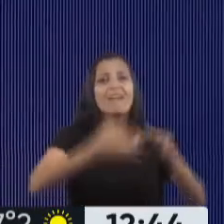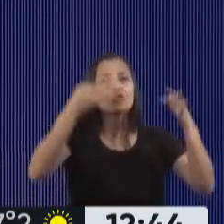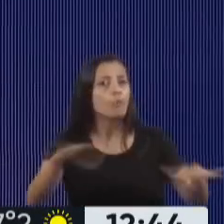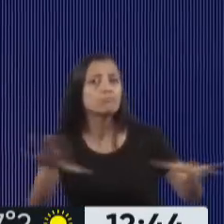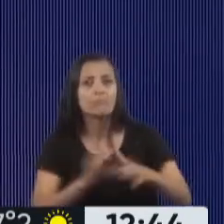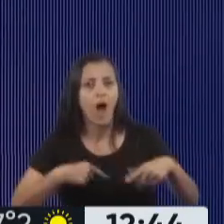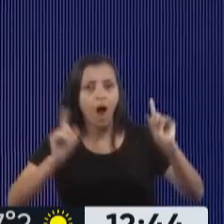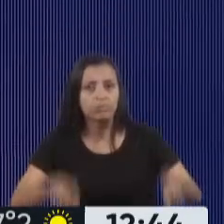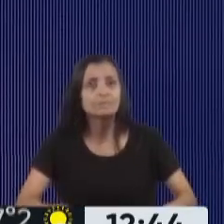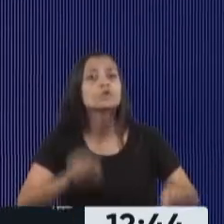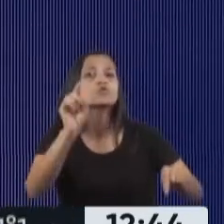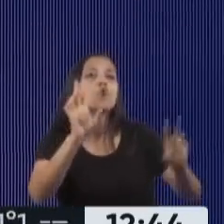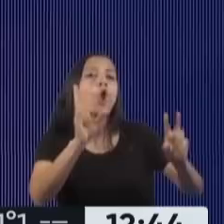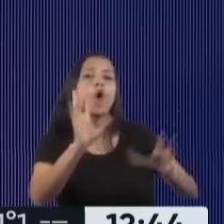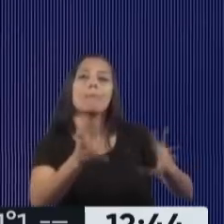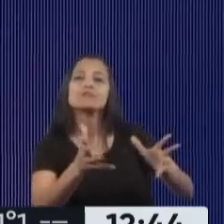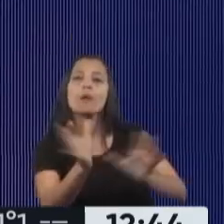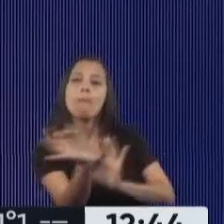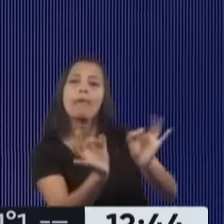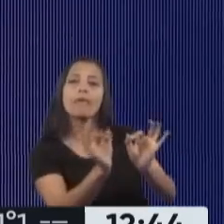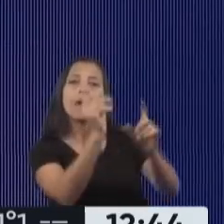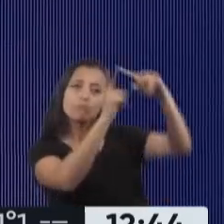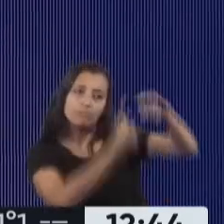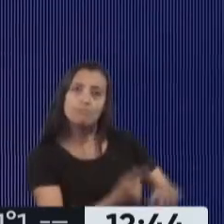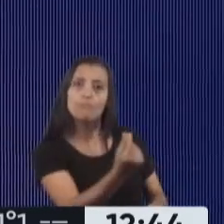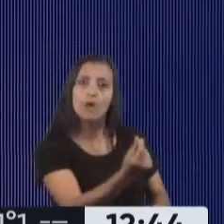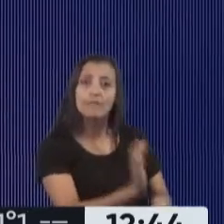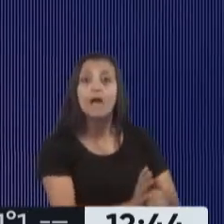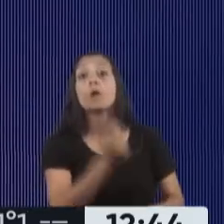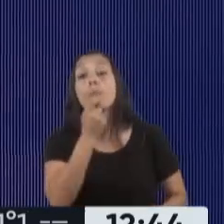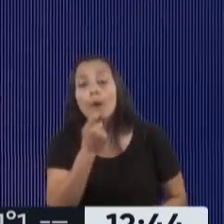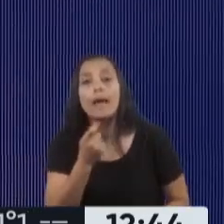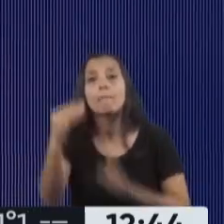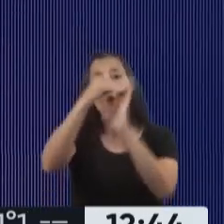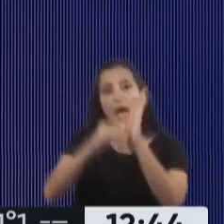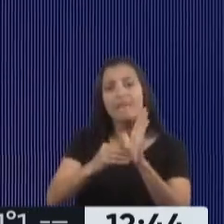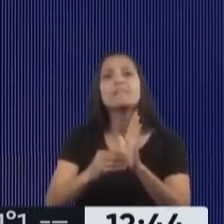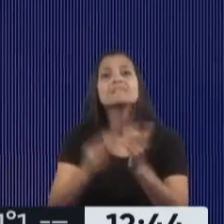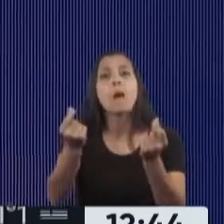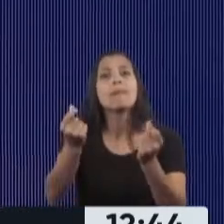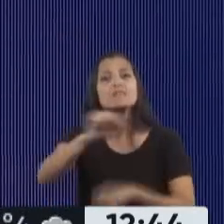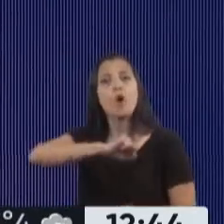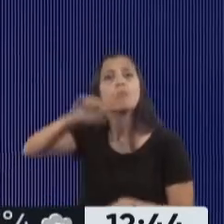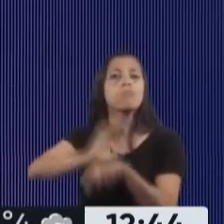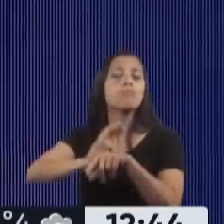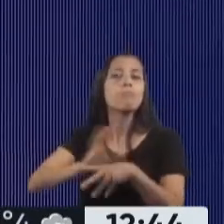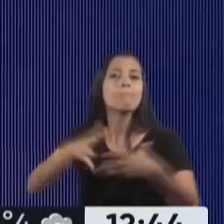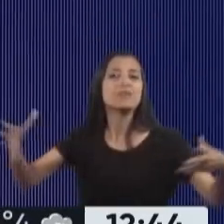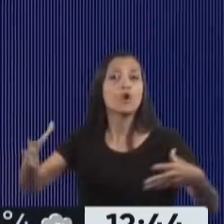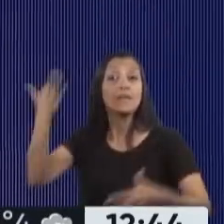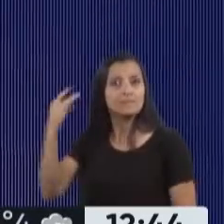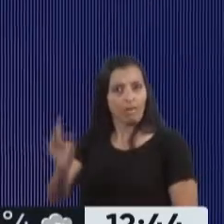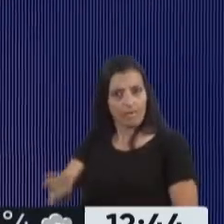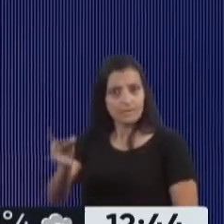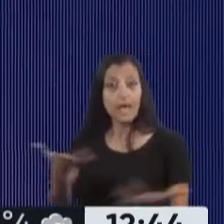ejemplo, de lo que era el índice de precios mayorista de diciembre, por ejemplo. En ese sentido,